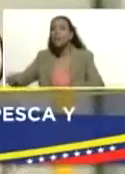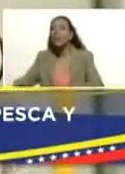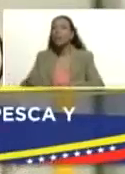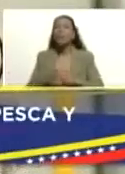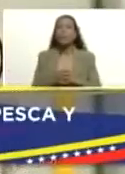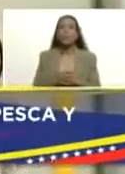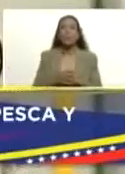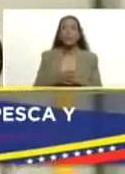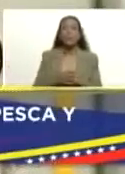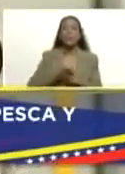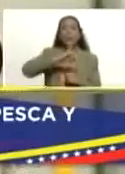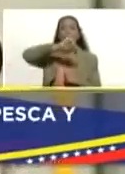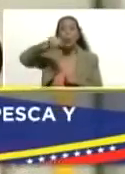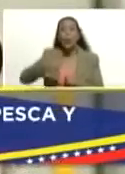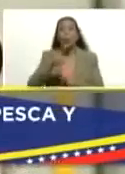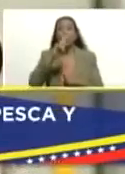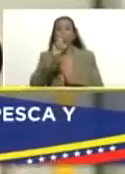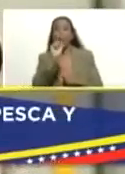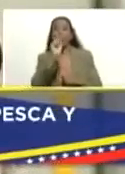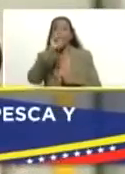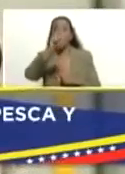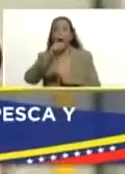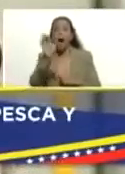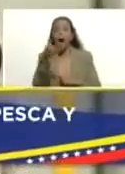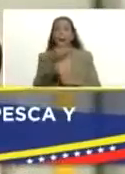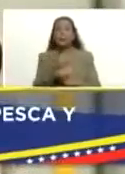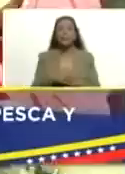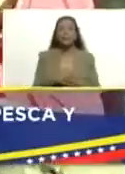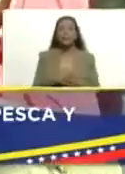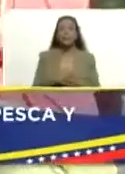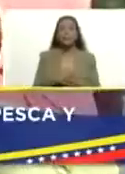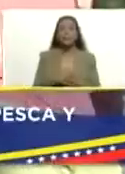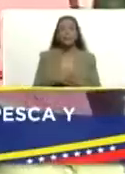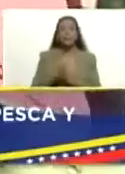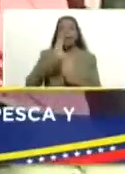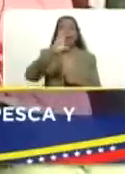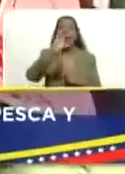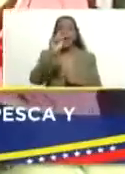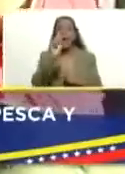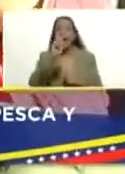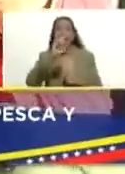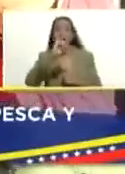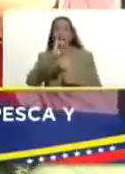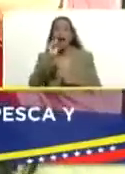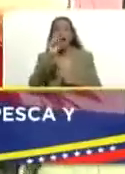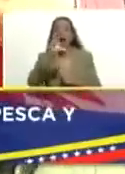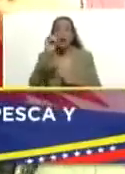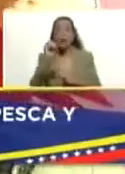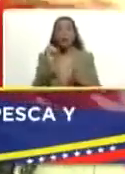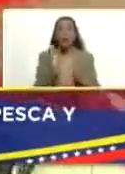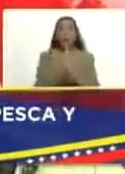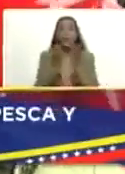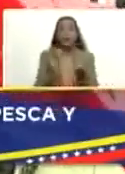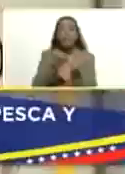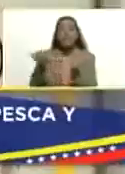Igualmente Juan Carlos Rojas, de Cariaco. ¿Dónde está Juan Carlos,